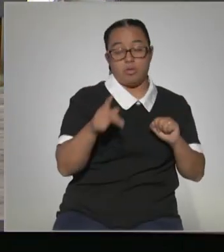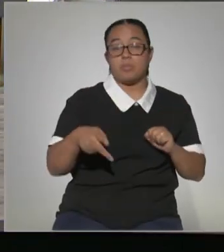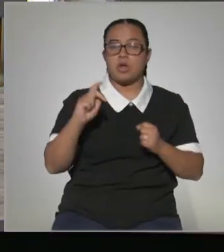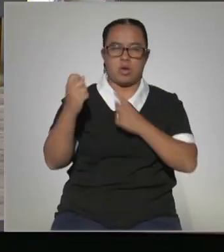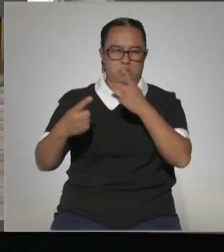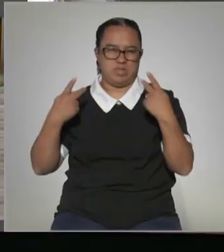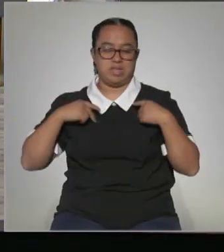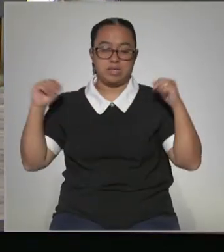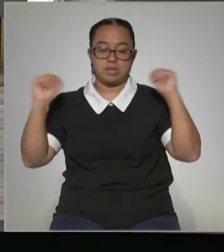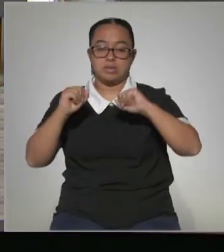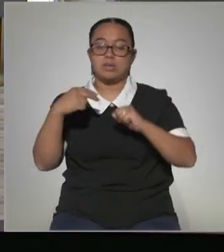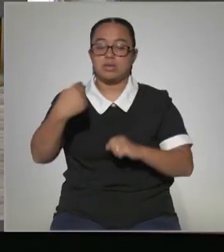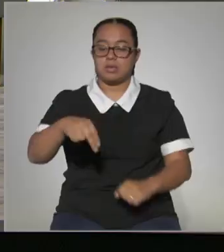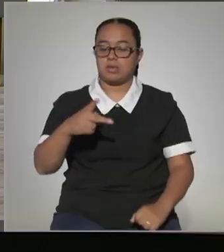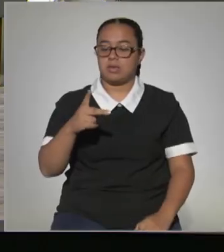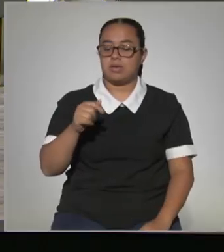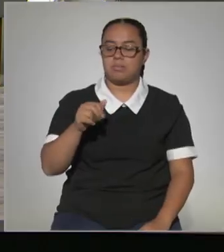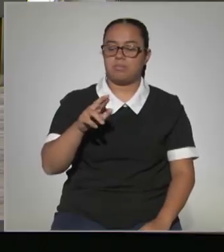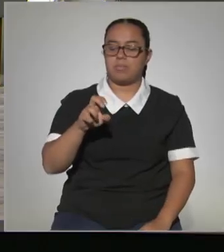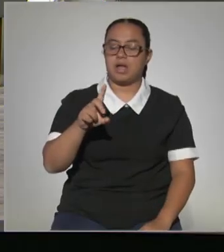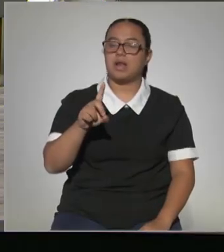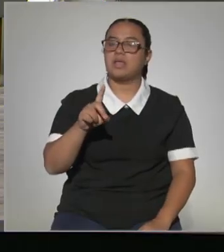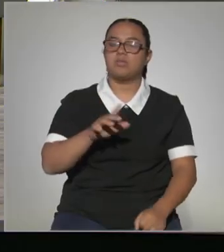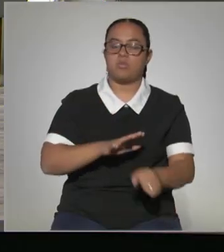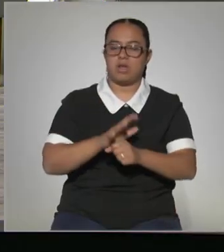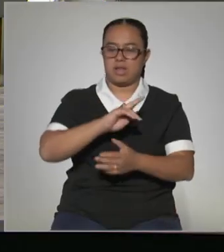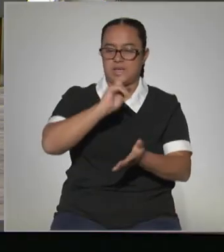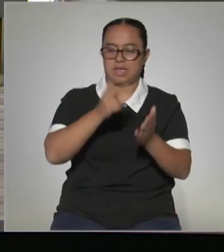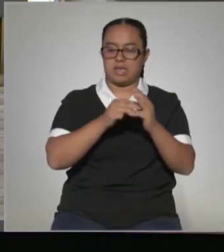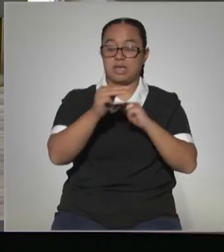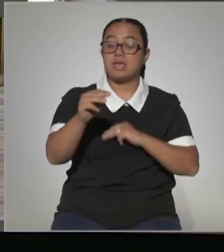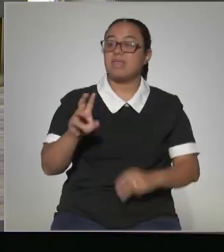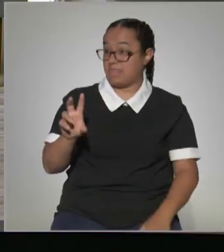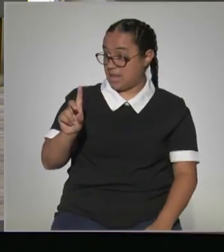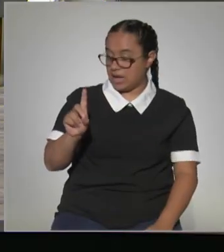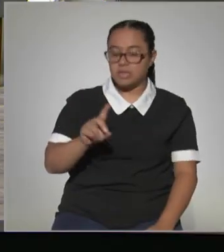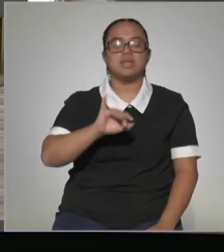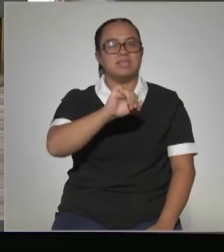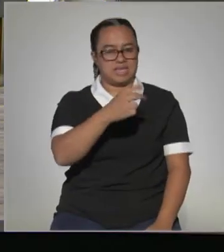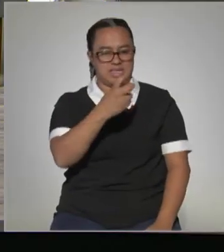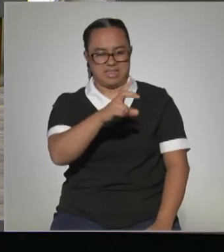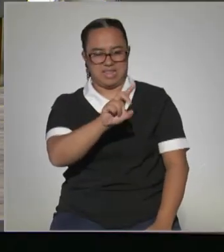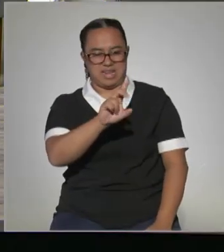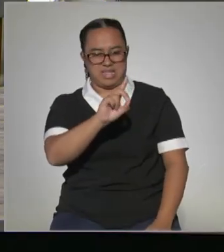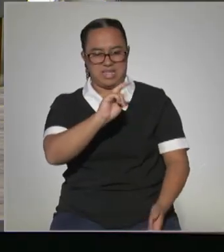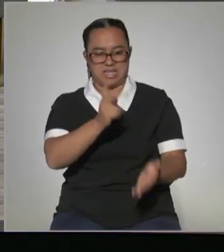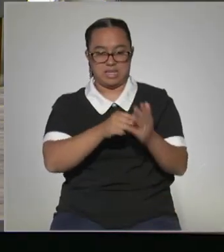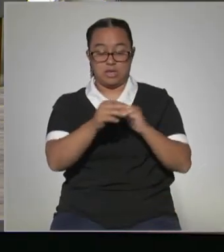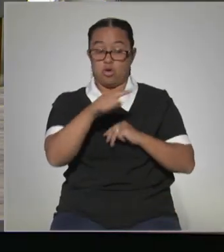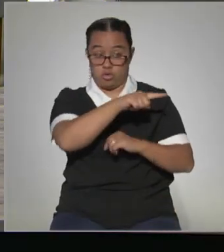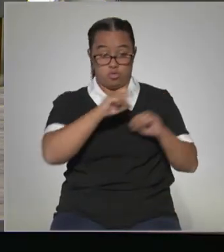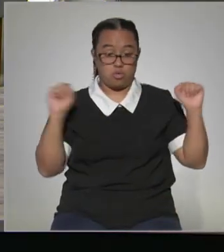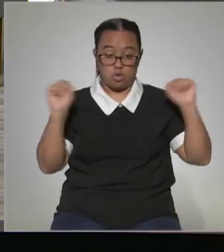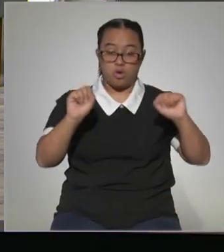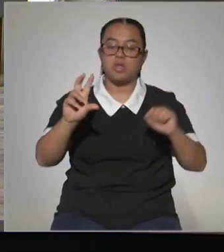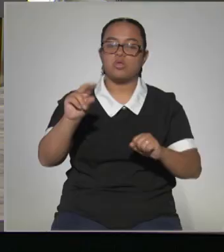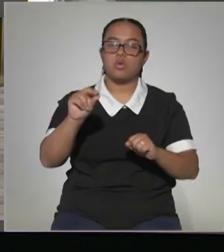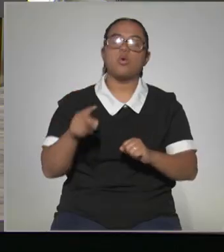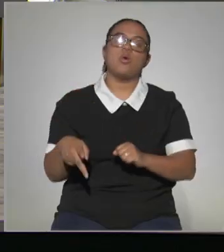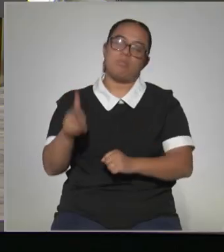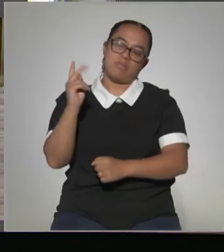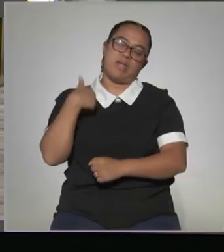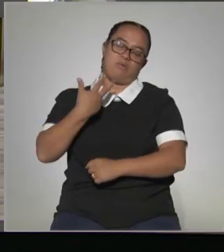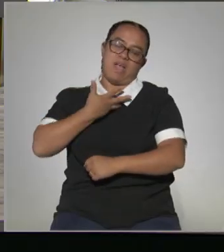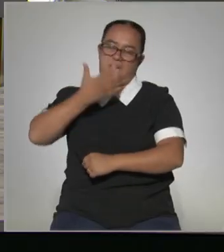le llaman la pared, no sé en qué kilómetro. 30. ¿En el 30? En el 30. ¿Tú eres corredor? No, pero tengo amigos.